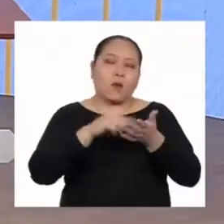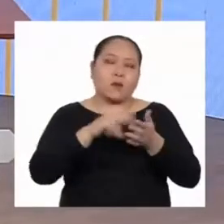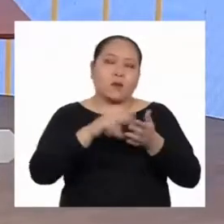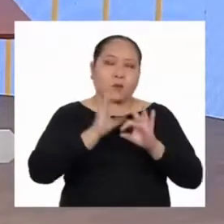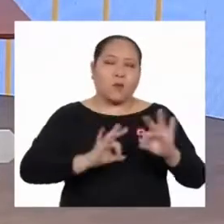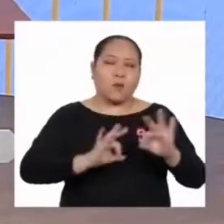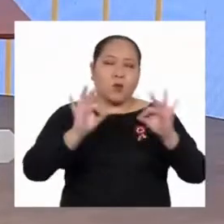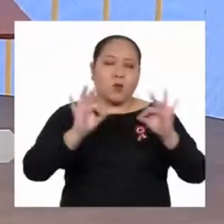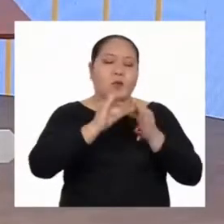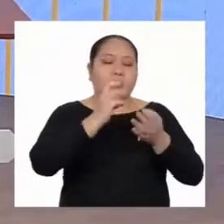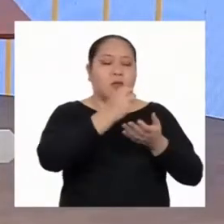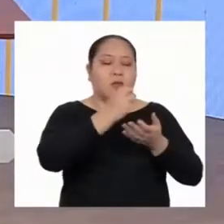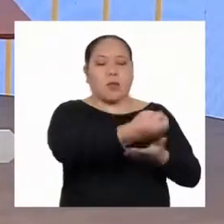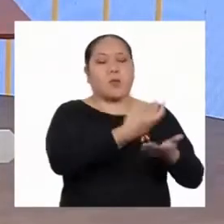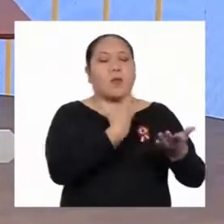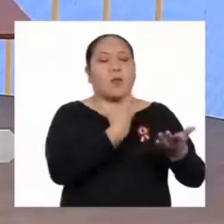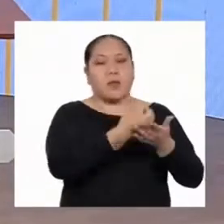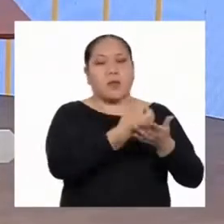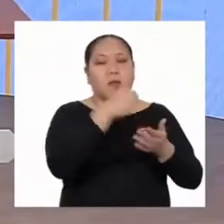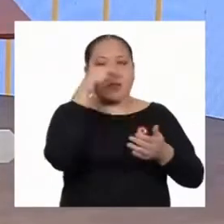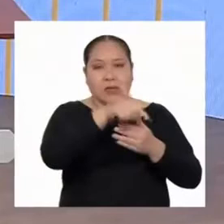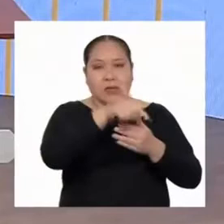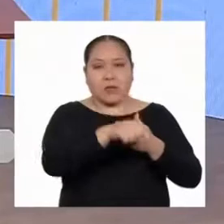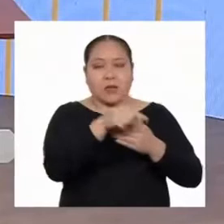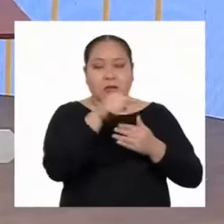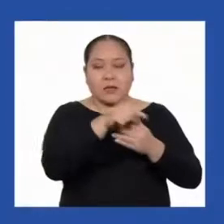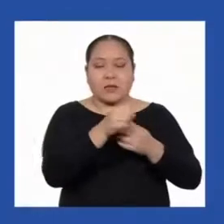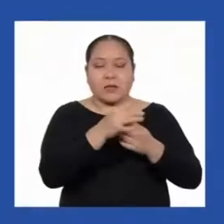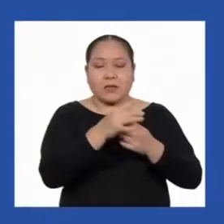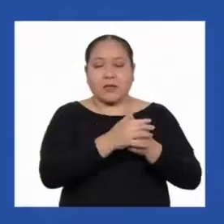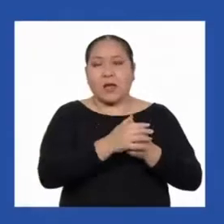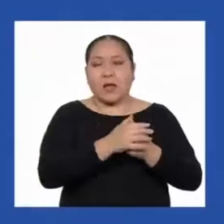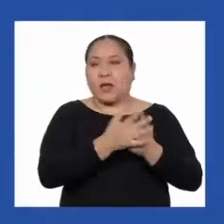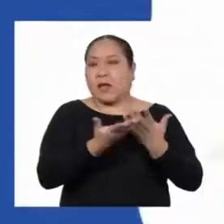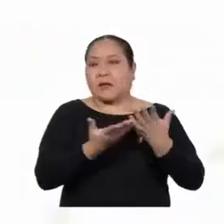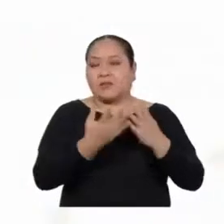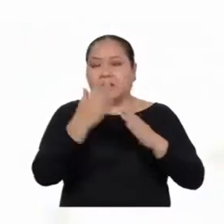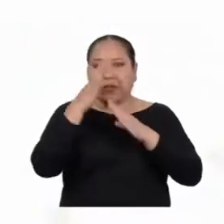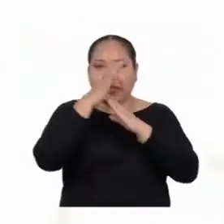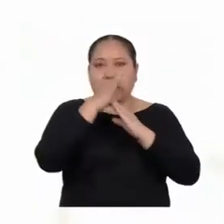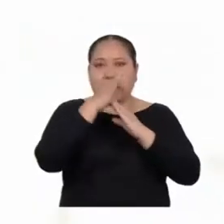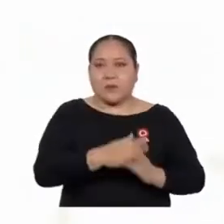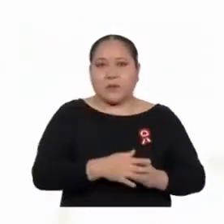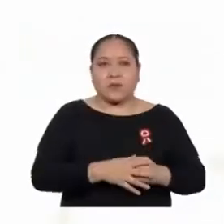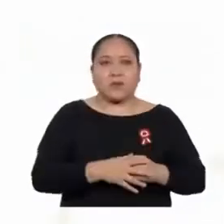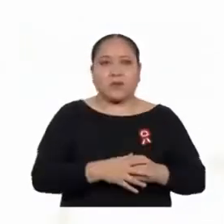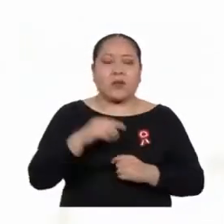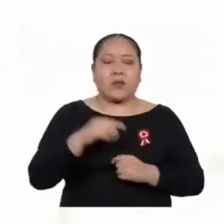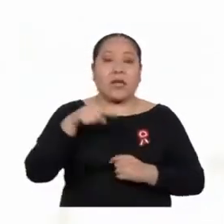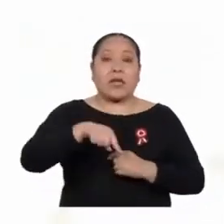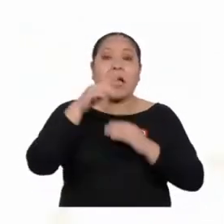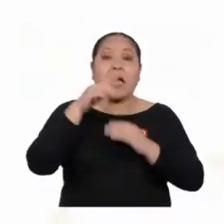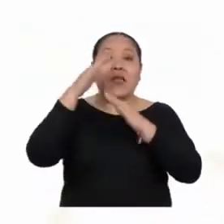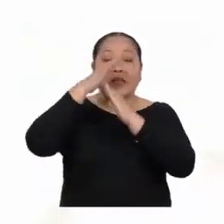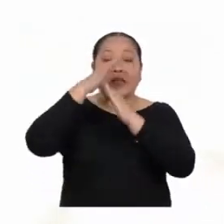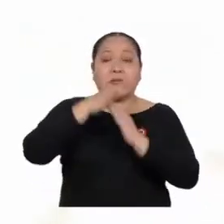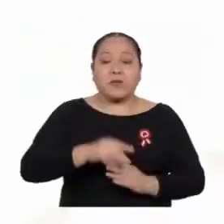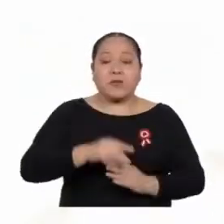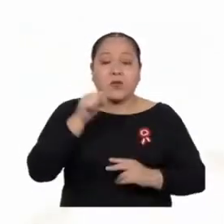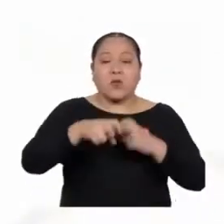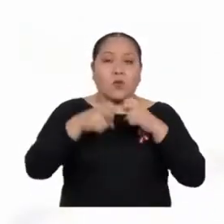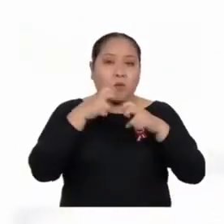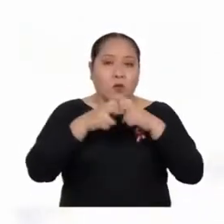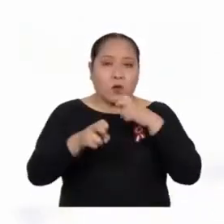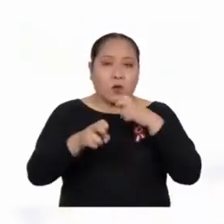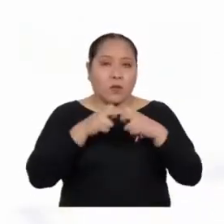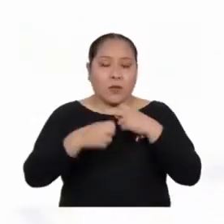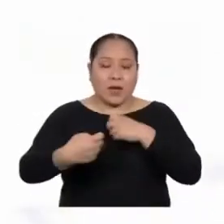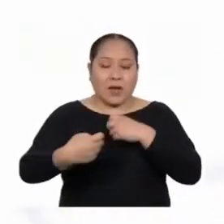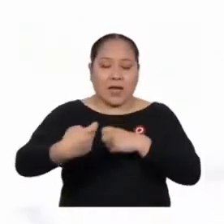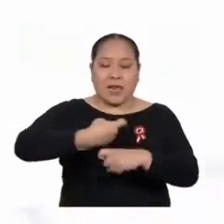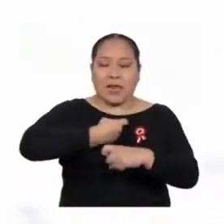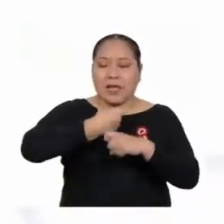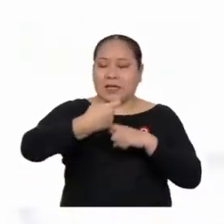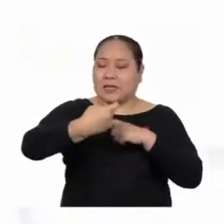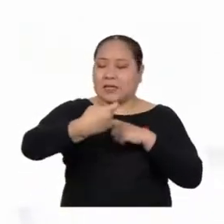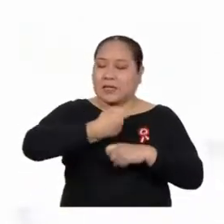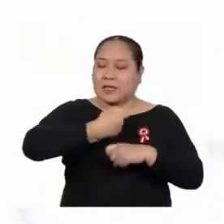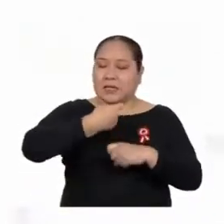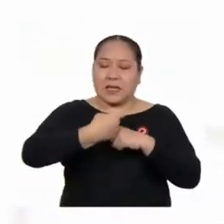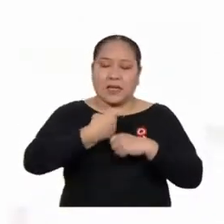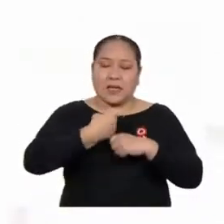que se dice sobre la discriminación en el texto? La discriminación es un problema que afecta en